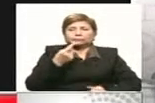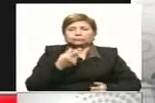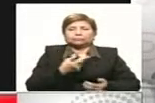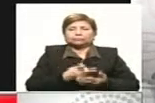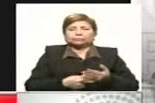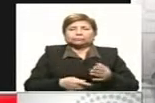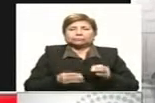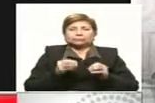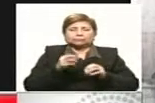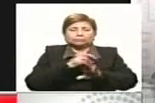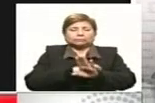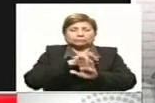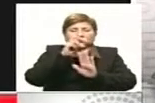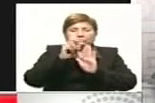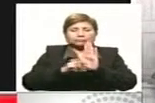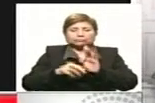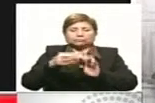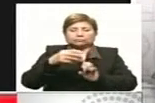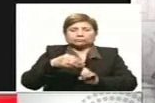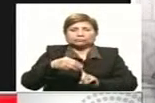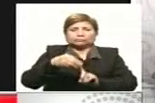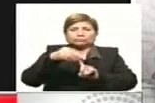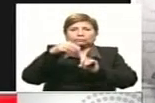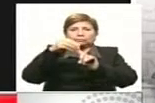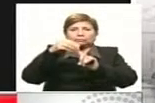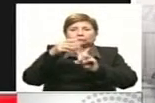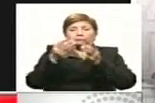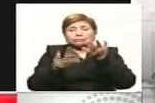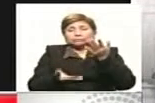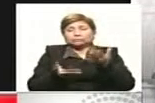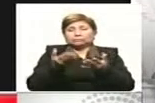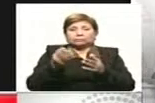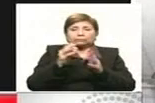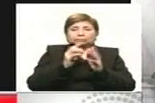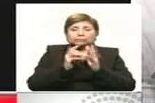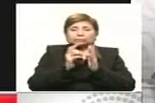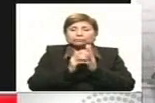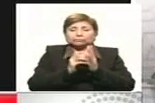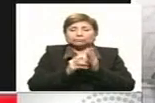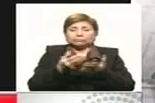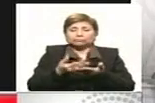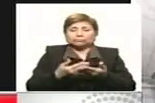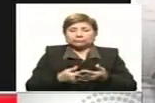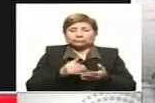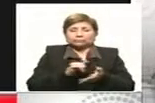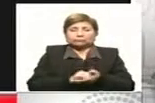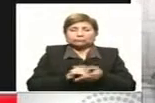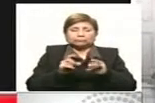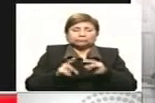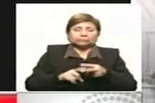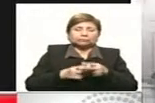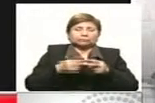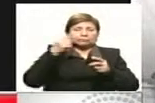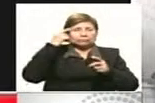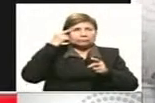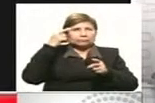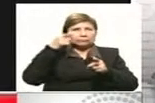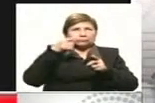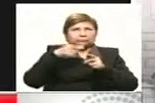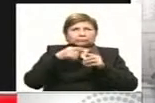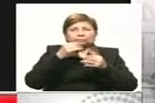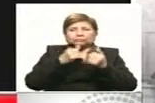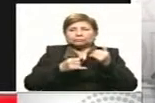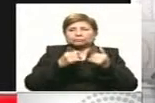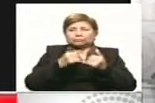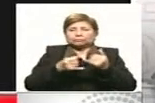un proyecto especial, una unidad ejecutora que tiene un inicio y un fin, y nosotros lo hemos